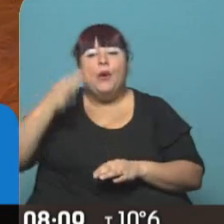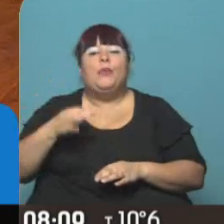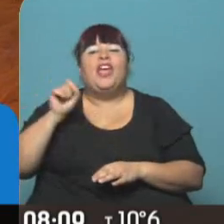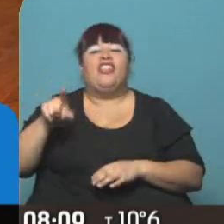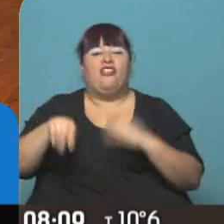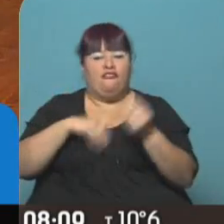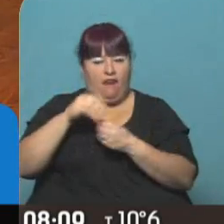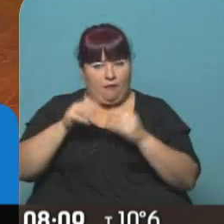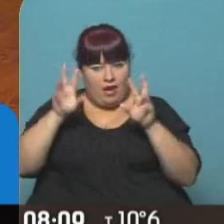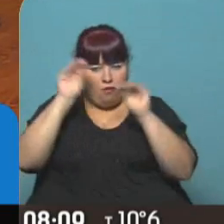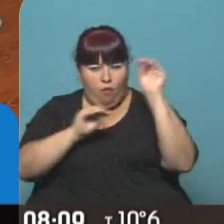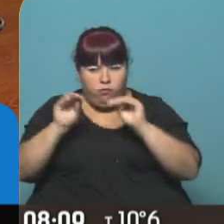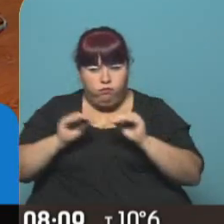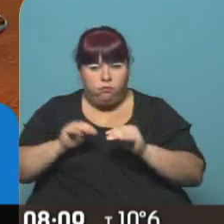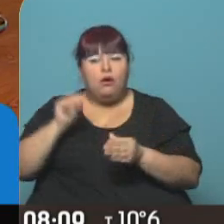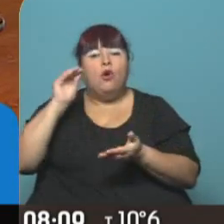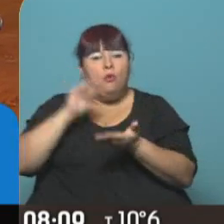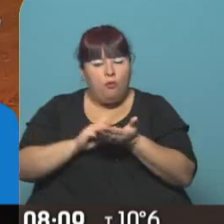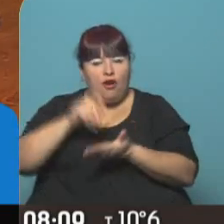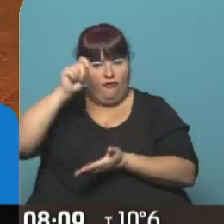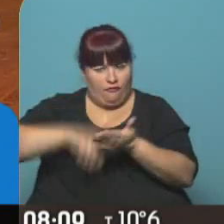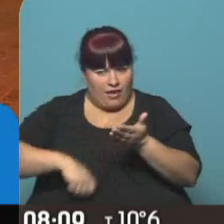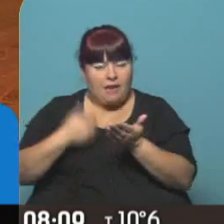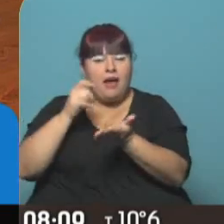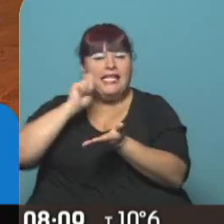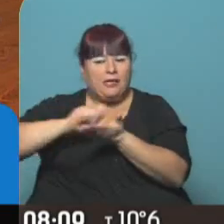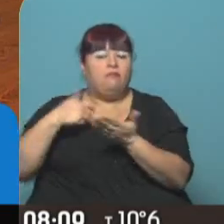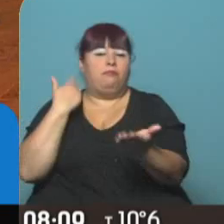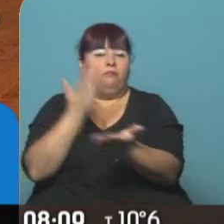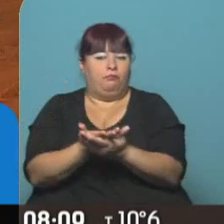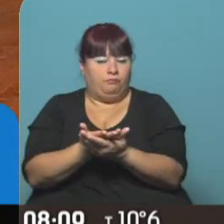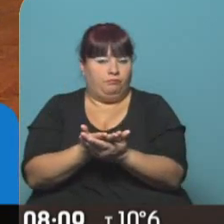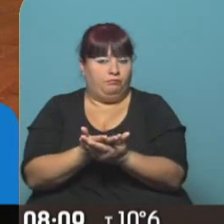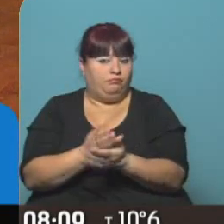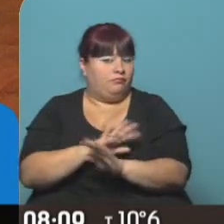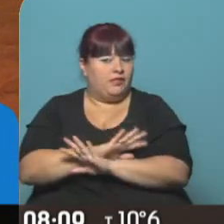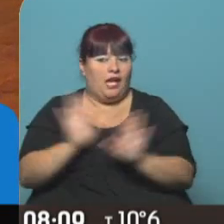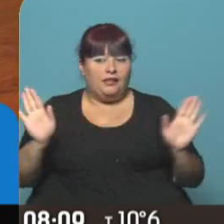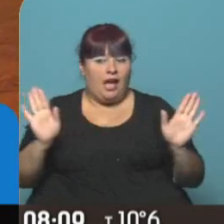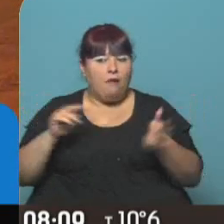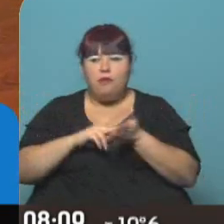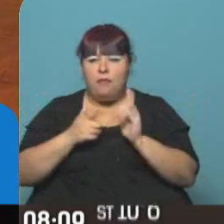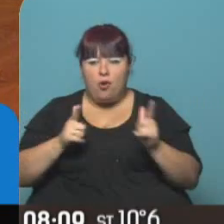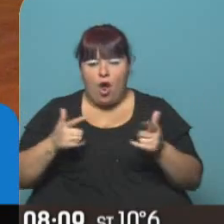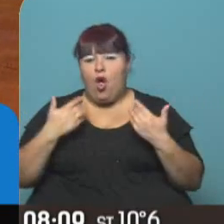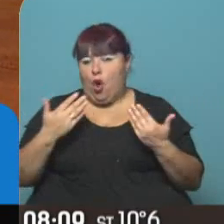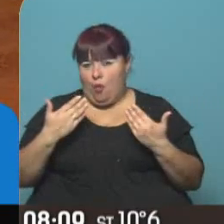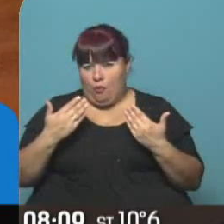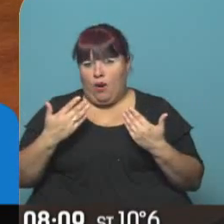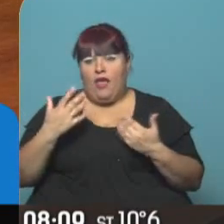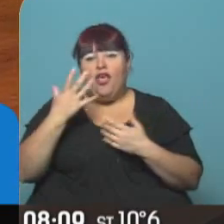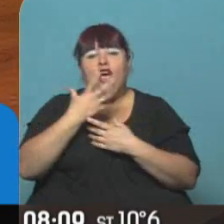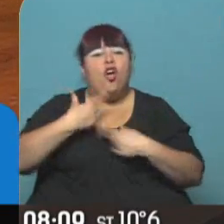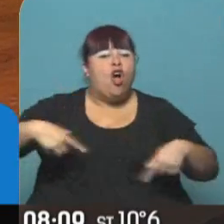lo llenamos certificamos la firma lo presentamos y se hacen el problema y pueden sacarnos